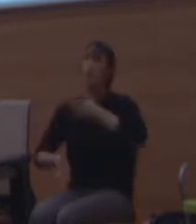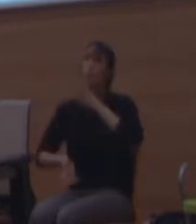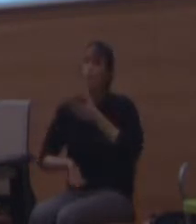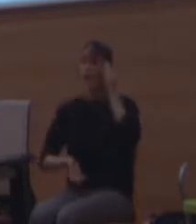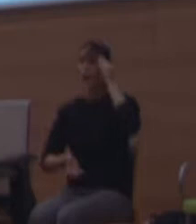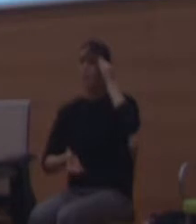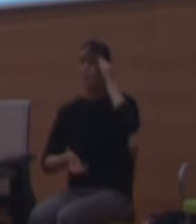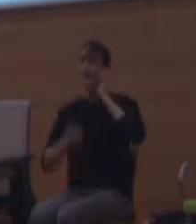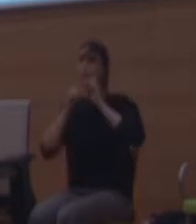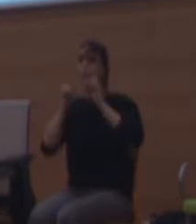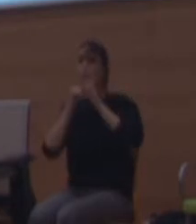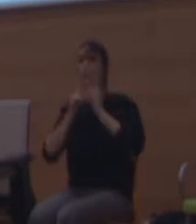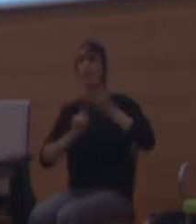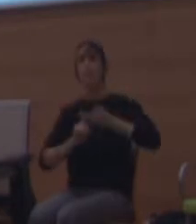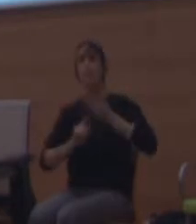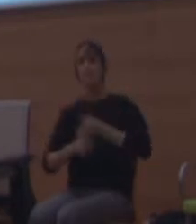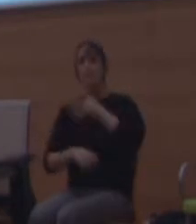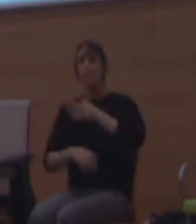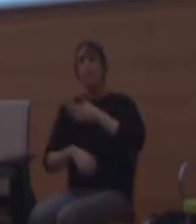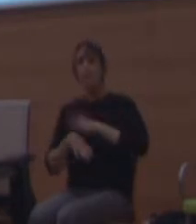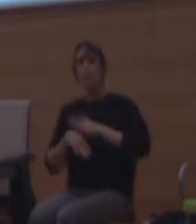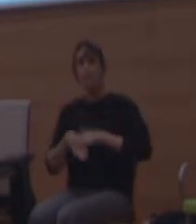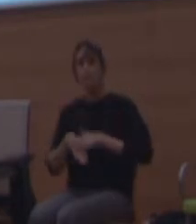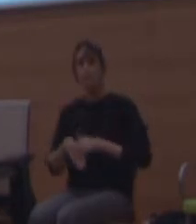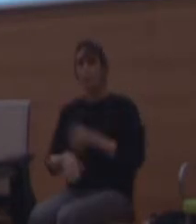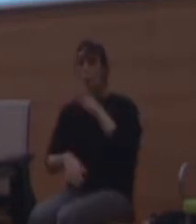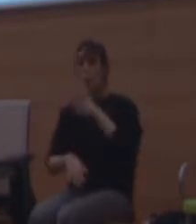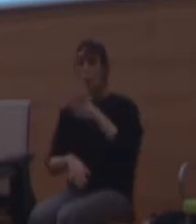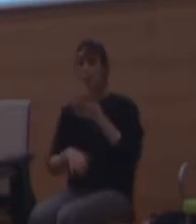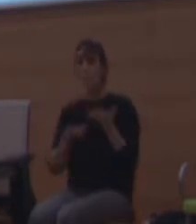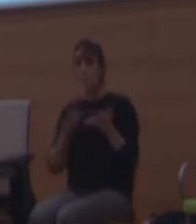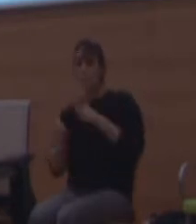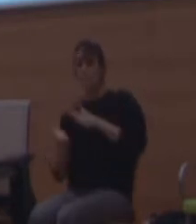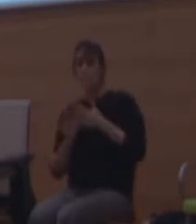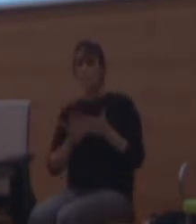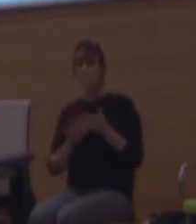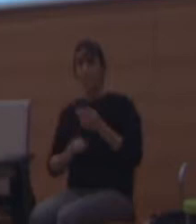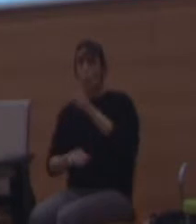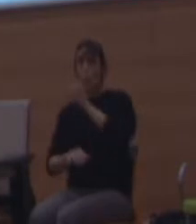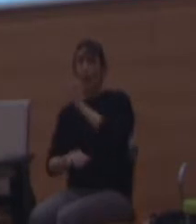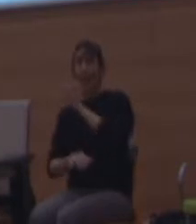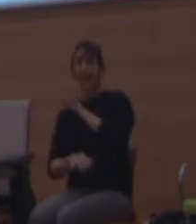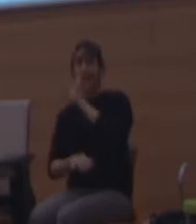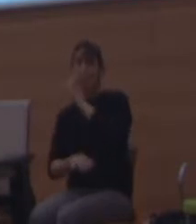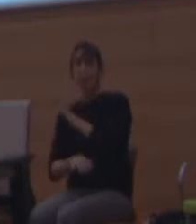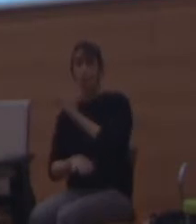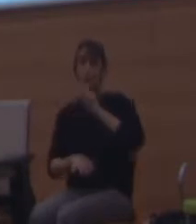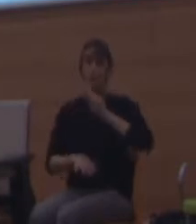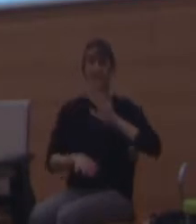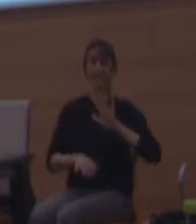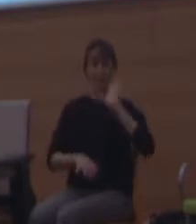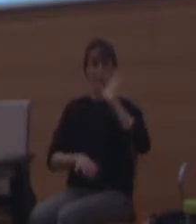Y decimos que es importante porque aproximadamente entre el 15 y el 25% de